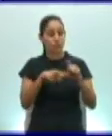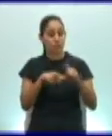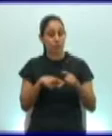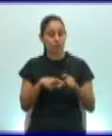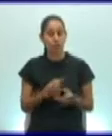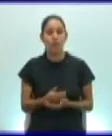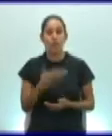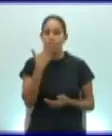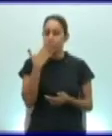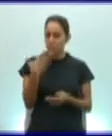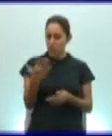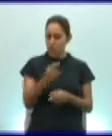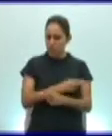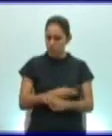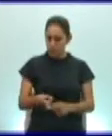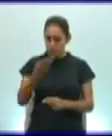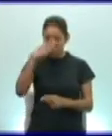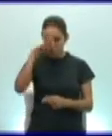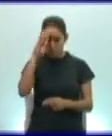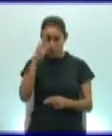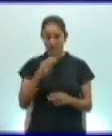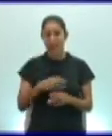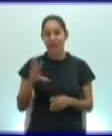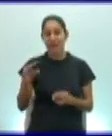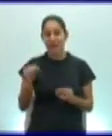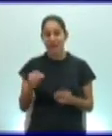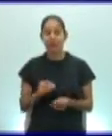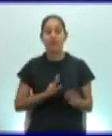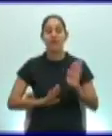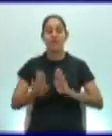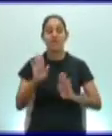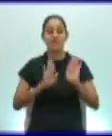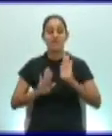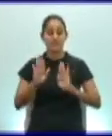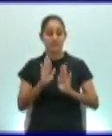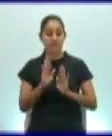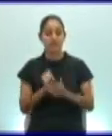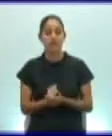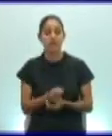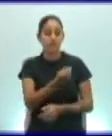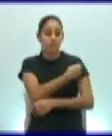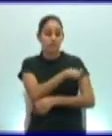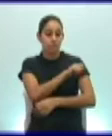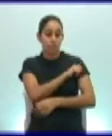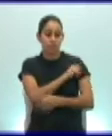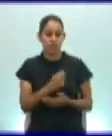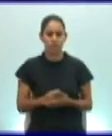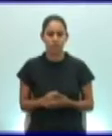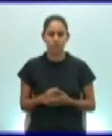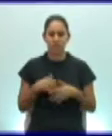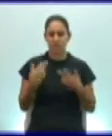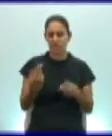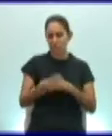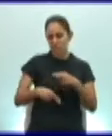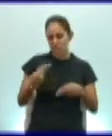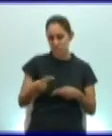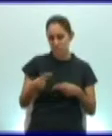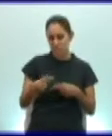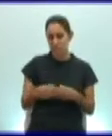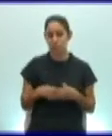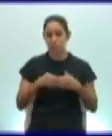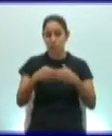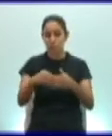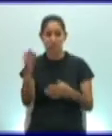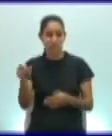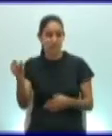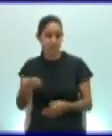Cuba, donde hablamos de la defensa de las masas, el papel de las milicias nacionales revolucionarias, de las organizaciones de masas. No era